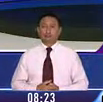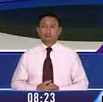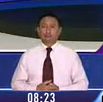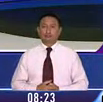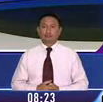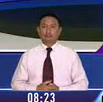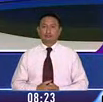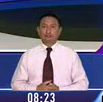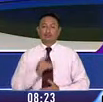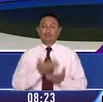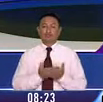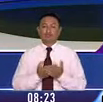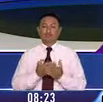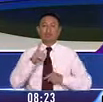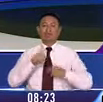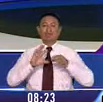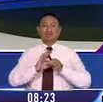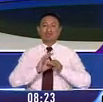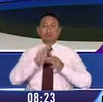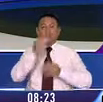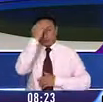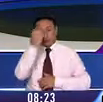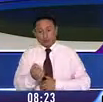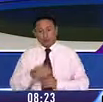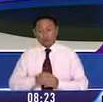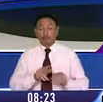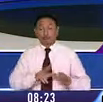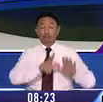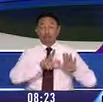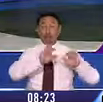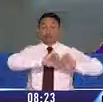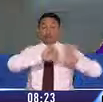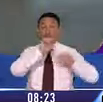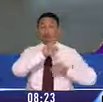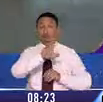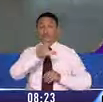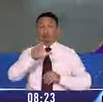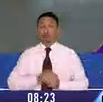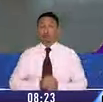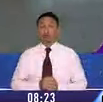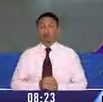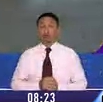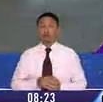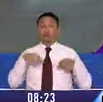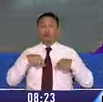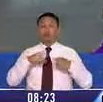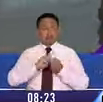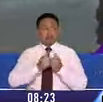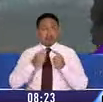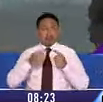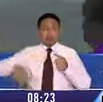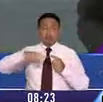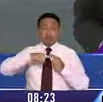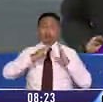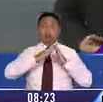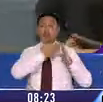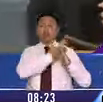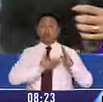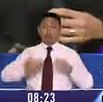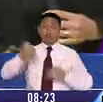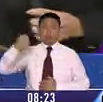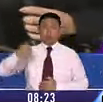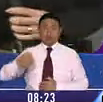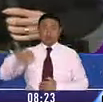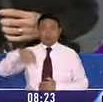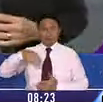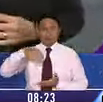Gracias, ¿qué tal, compañeros? Muy buenos días, 8:23 y el panorama no ha variado en el Palacio de Carondelet, en el centro histórico